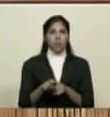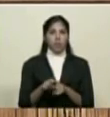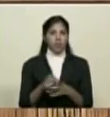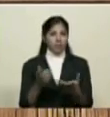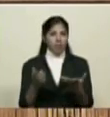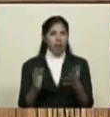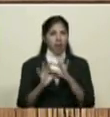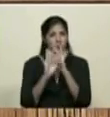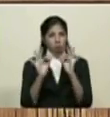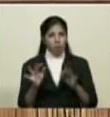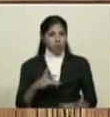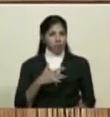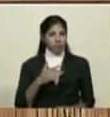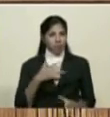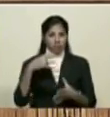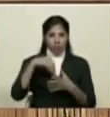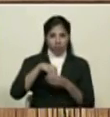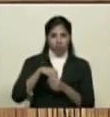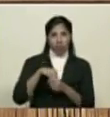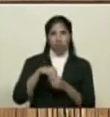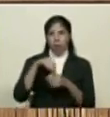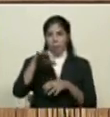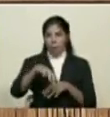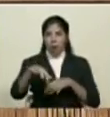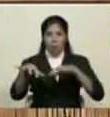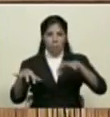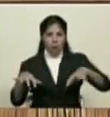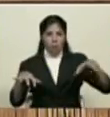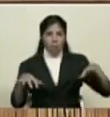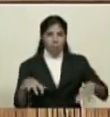Venezuela. El llano, el páramo,